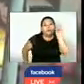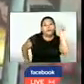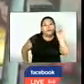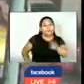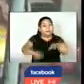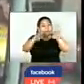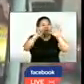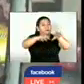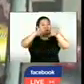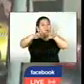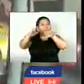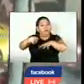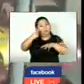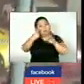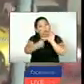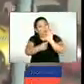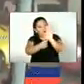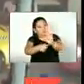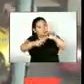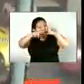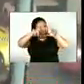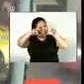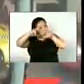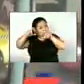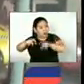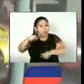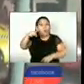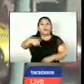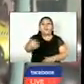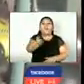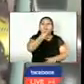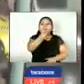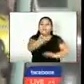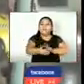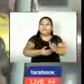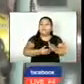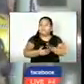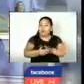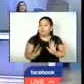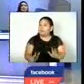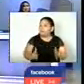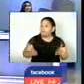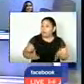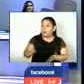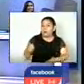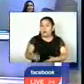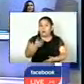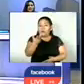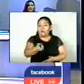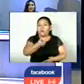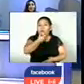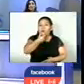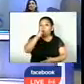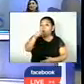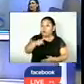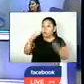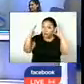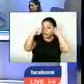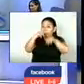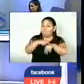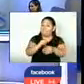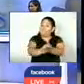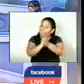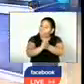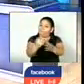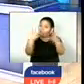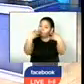Estas son imágenes que les compartimos a ustedes y de esta manera nosotros iniciamos con una nueva emisión estelar de Noticiero Hechos. Qué gusto